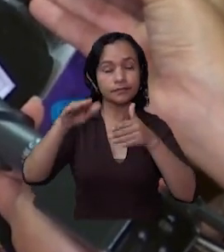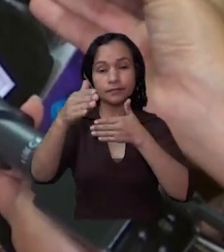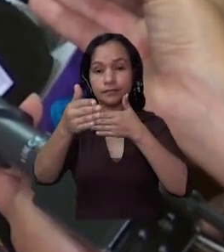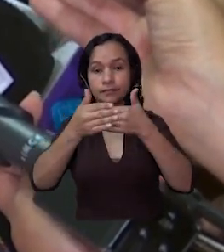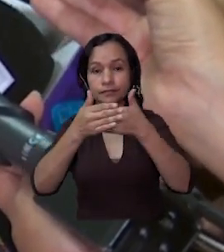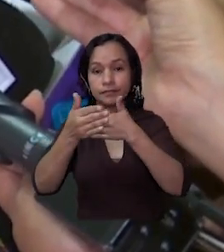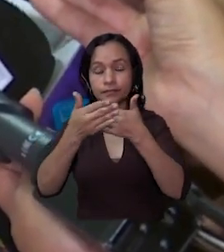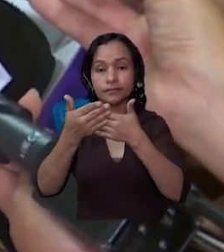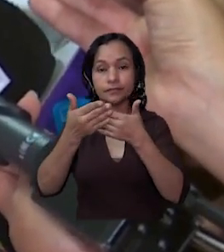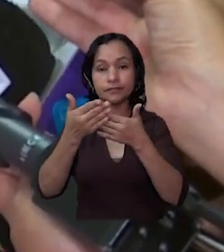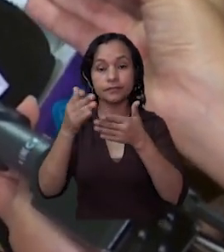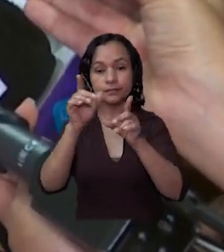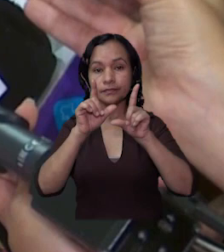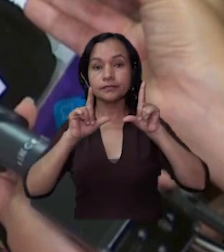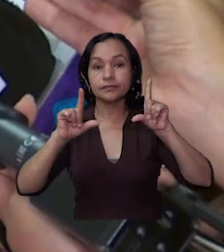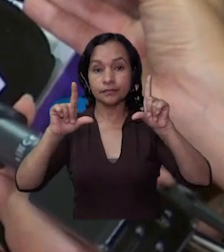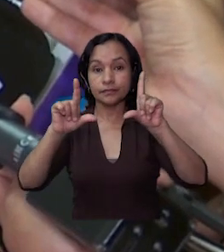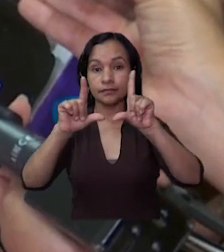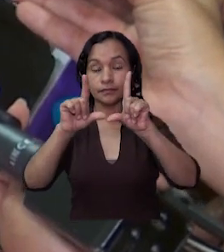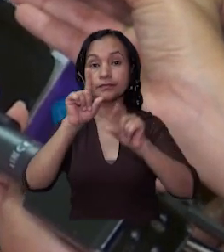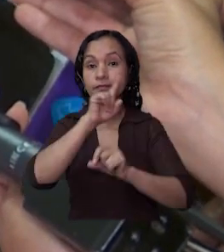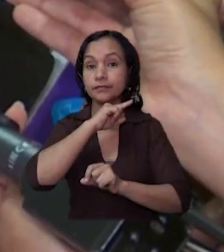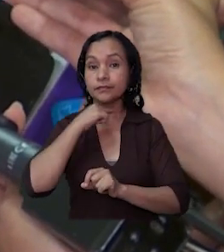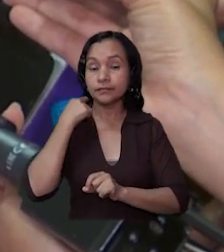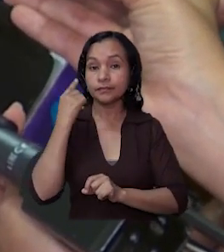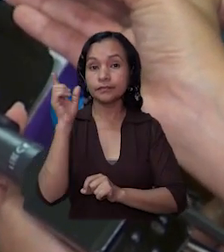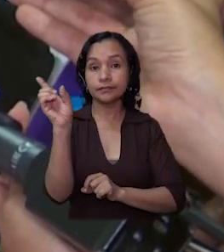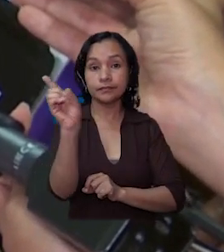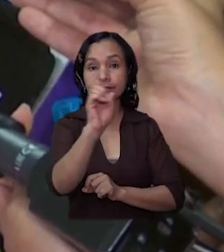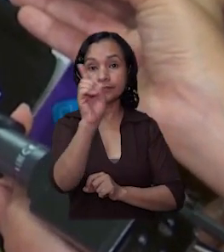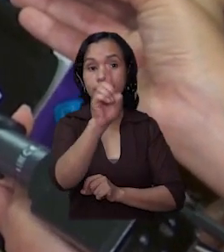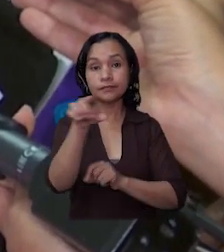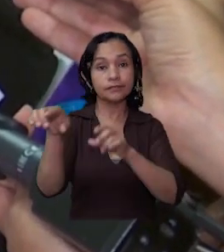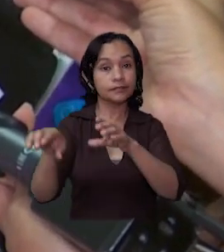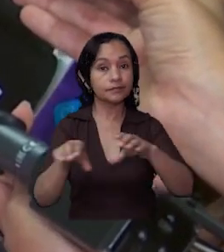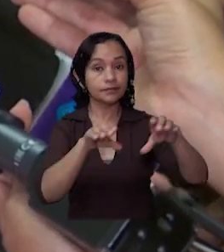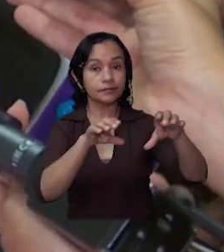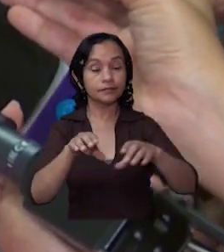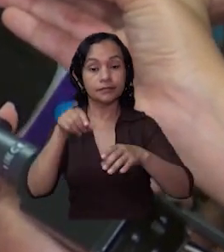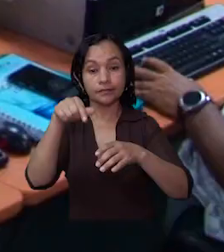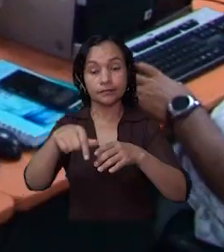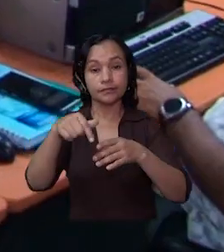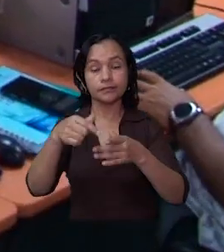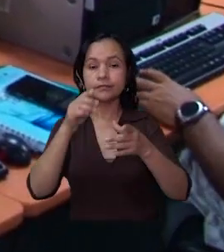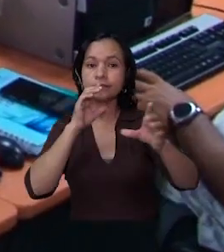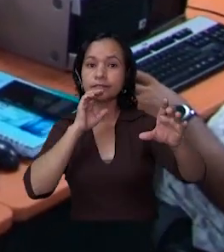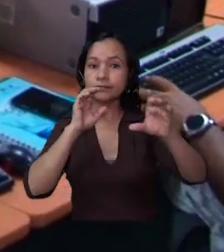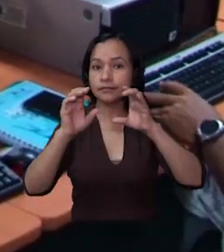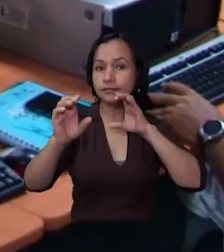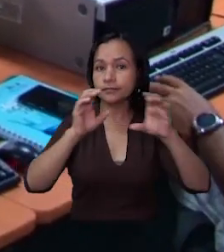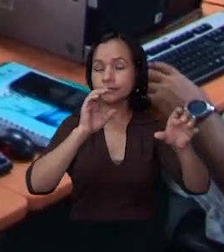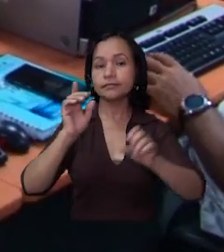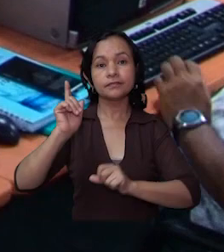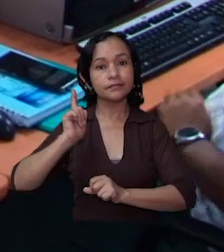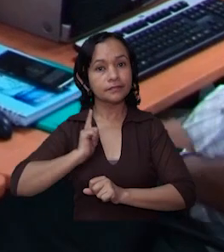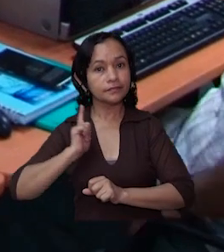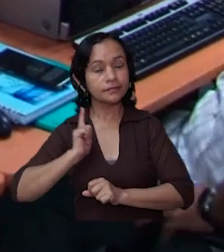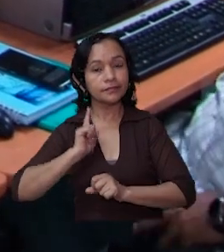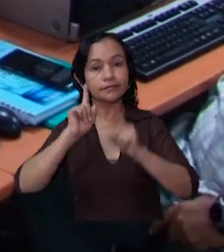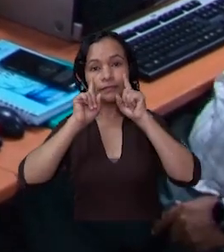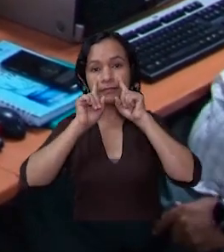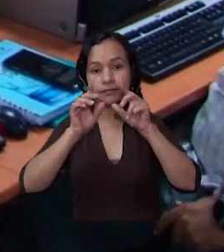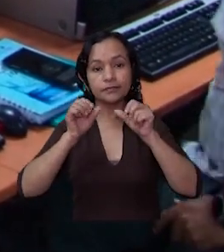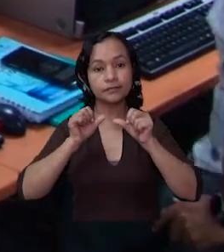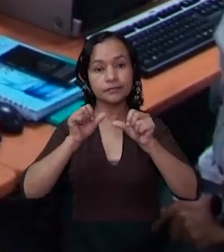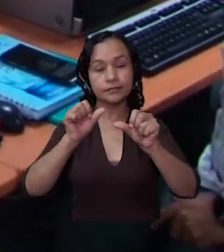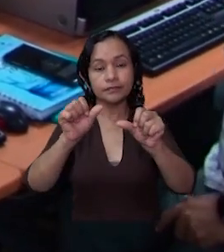estar lo más próximo posible de los sitios, ¿verdad?, donde se den los eventos. Este sistema de comunicaciones cuenta